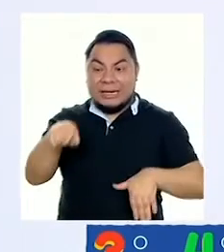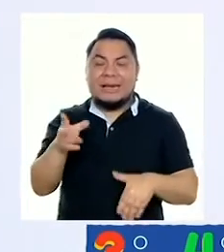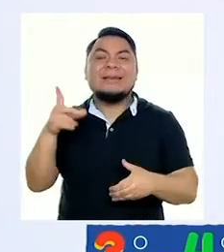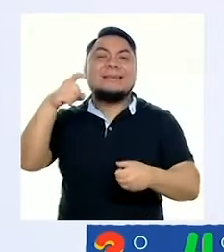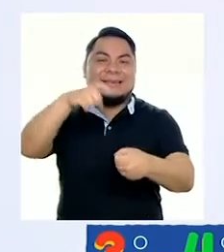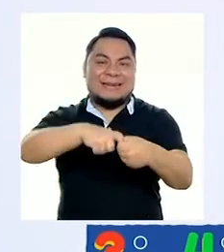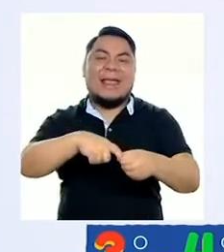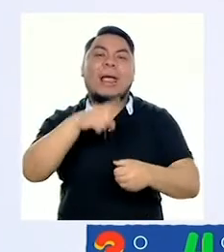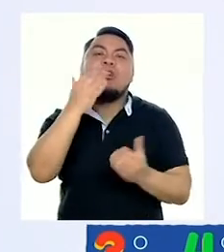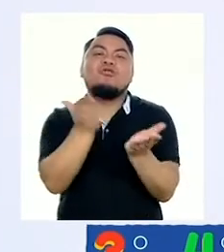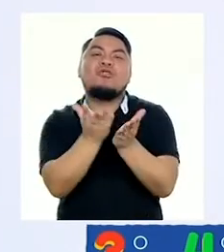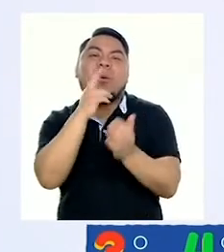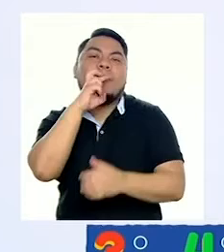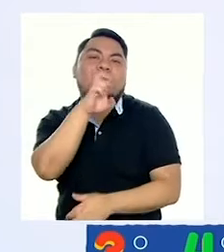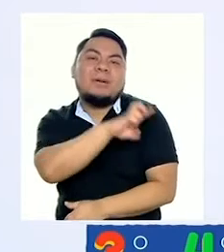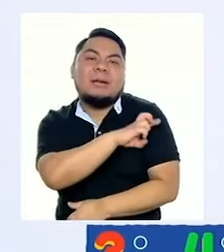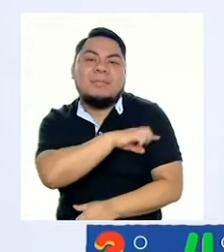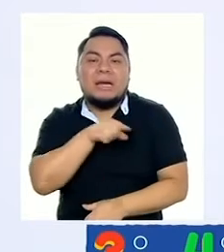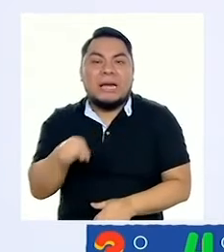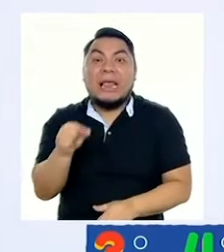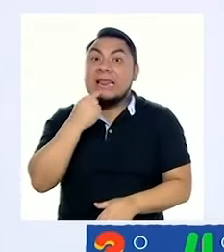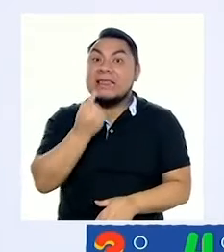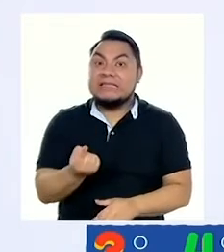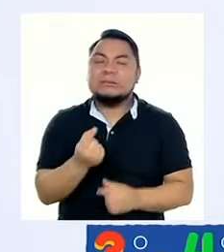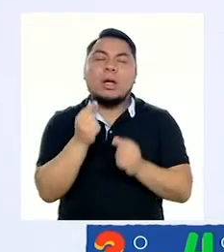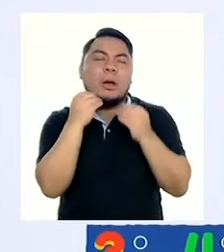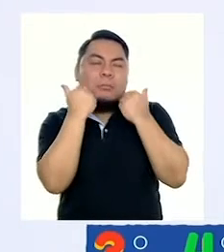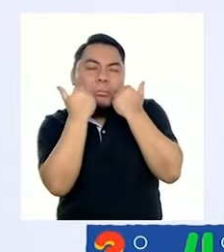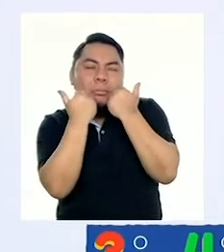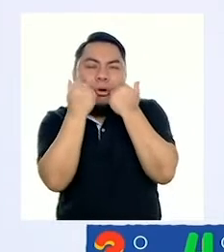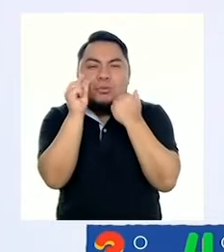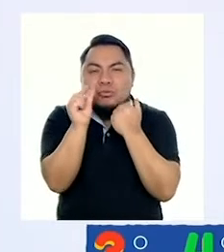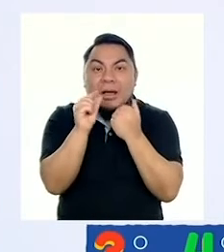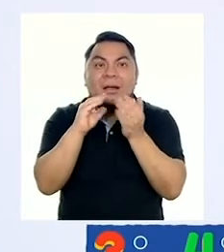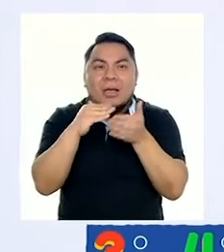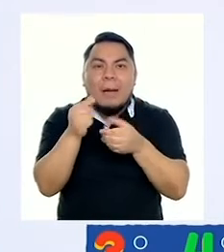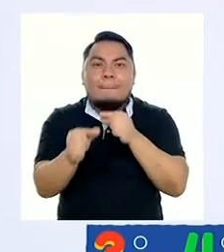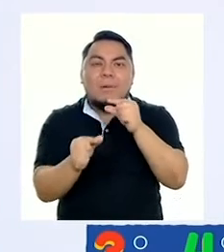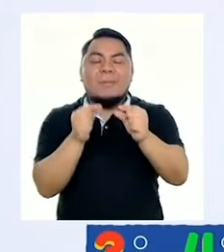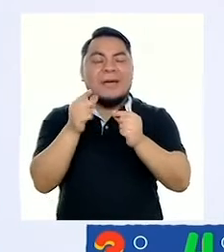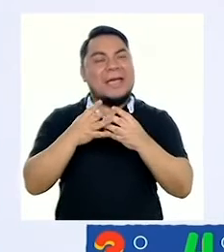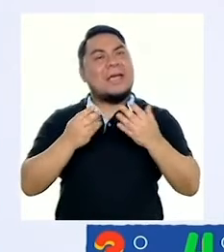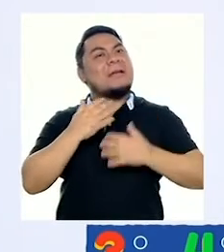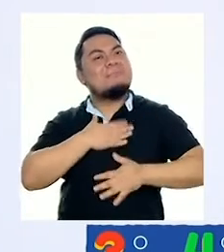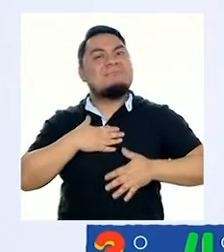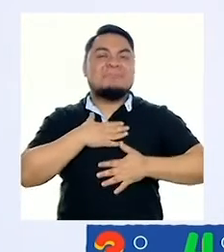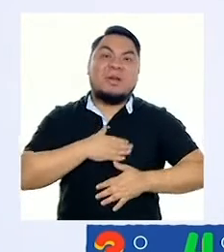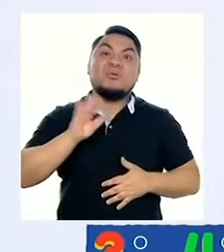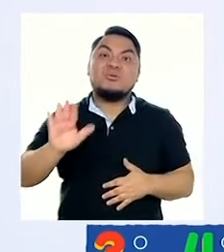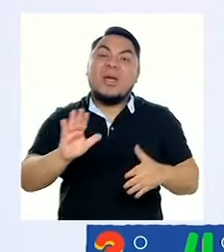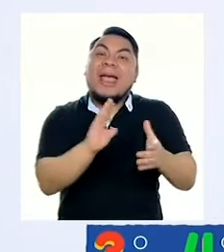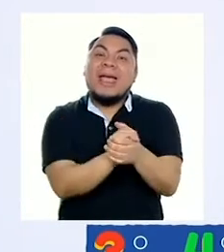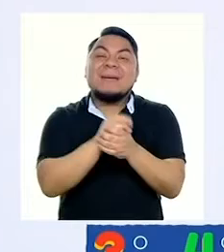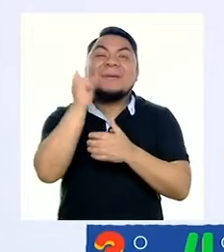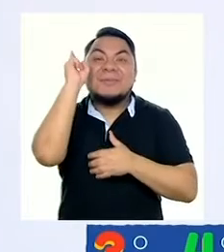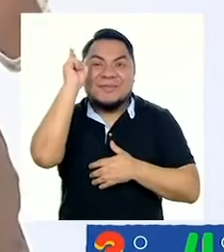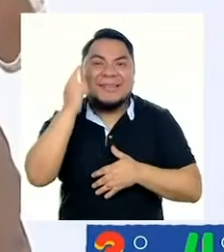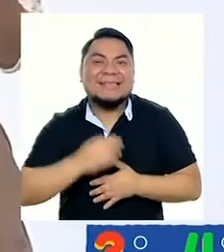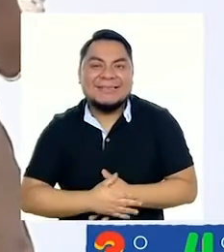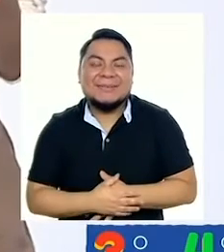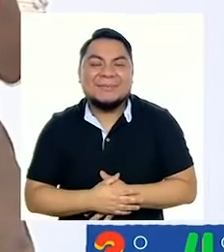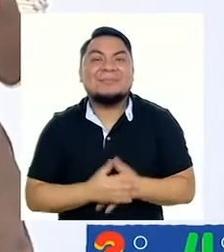primaria. Fue un poco tímido al inicio, pero poco a poco se puso más cómodo con sus amigos y